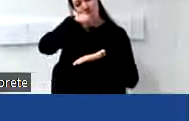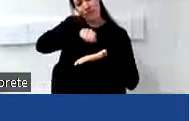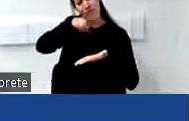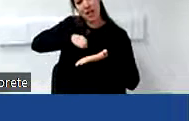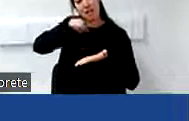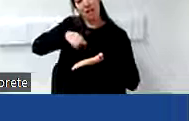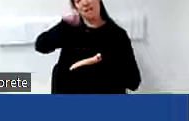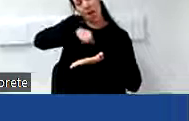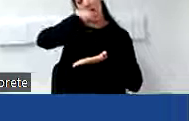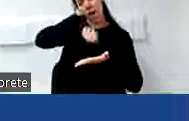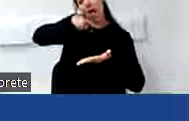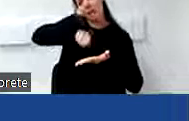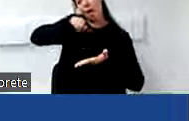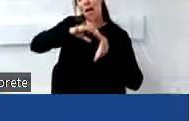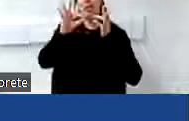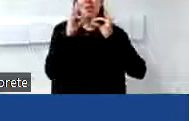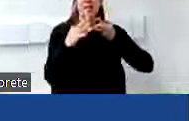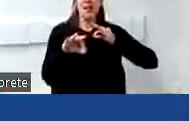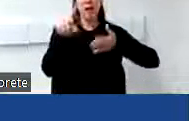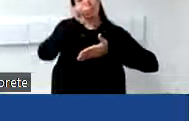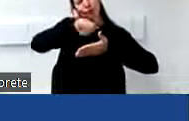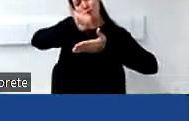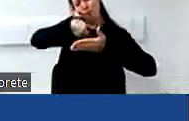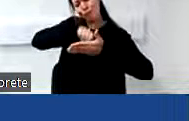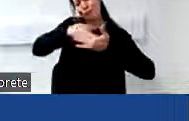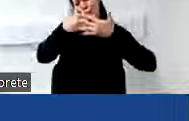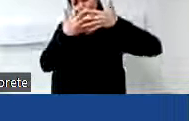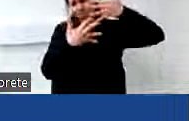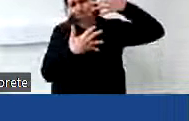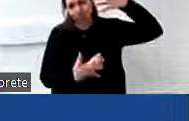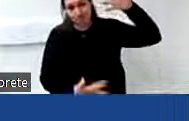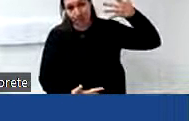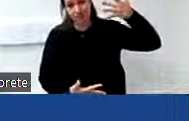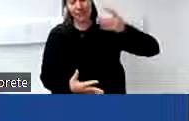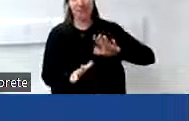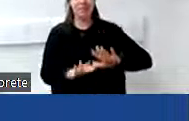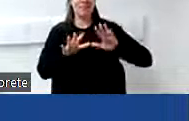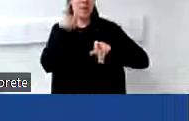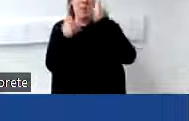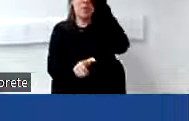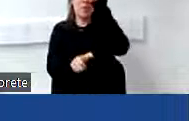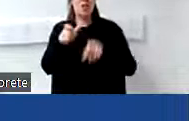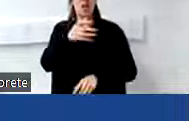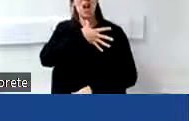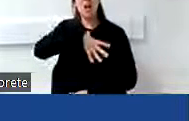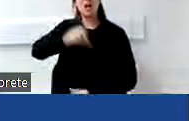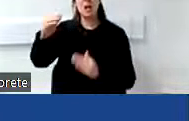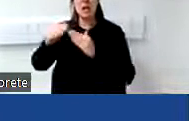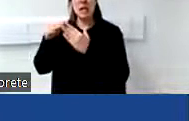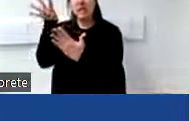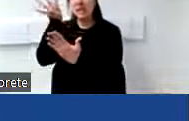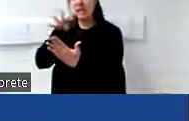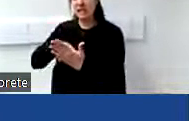que queremos y le vamos a detallar todo clarito, de forma clara y tal, y la persona quizás se va con más preguntas que